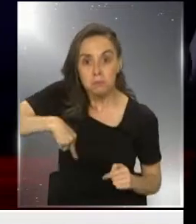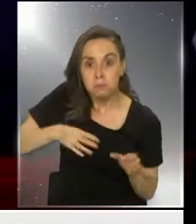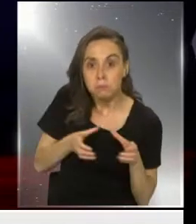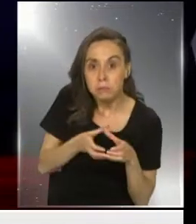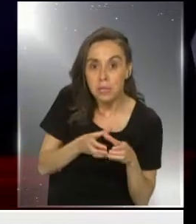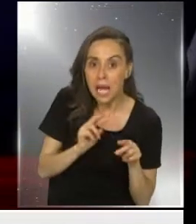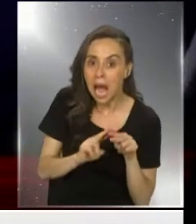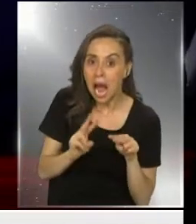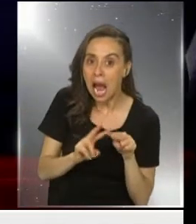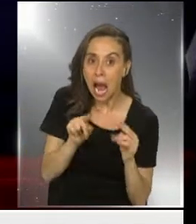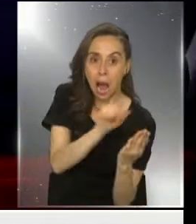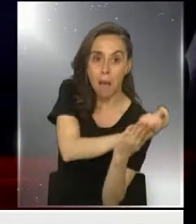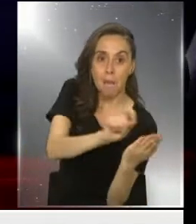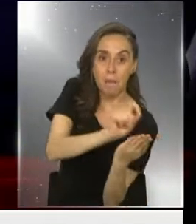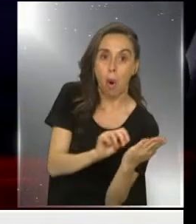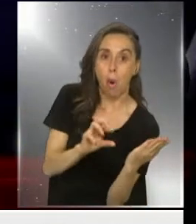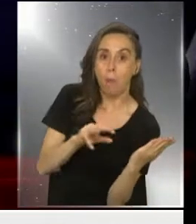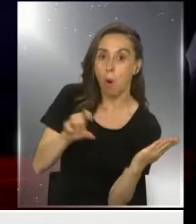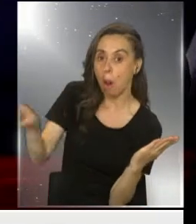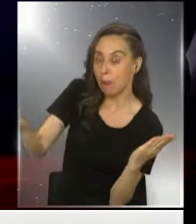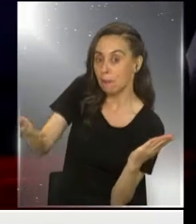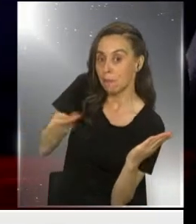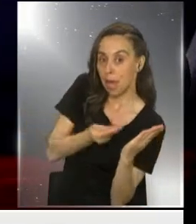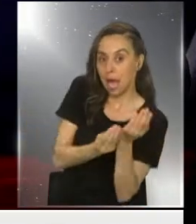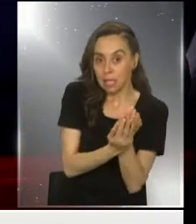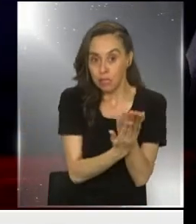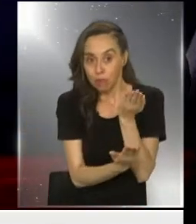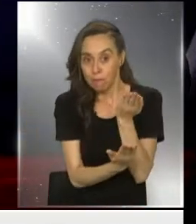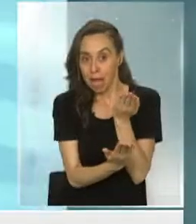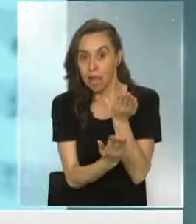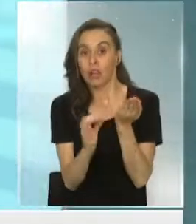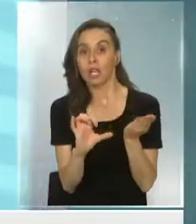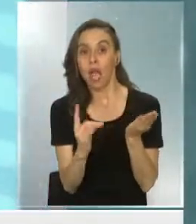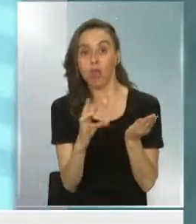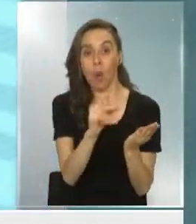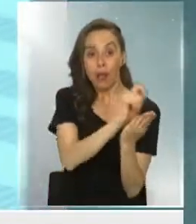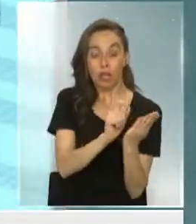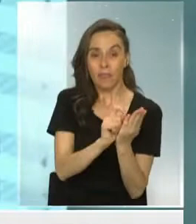de musicalizar el poemario escrito por Eduardo.